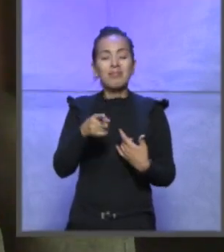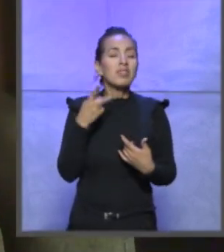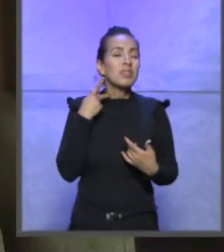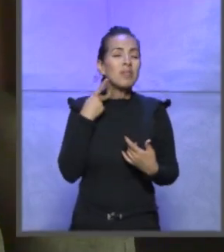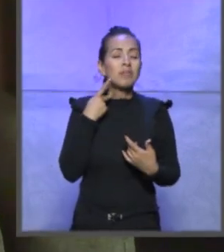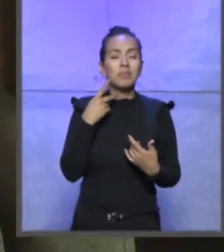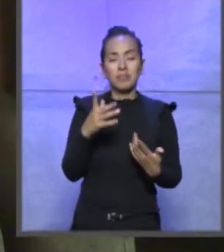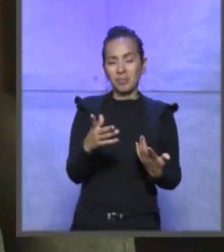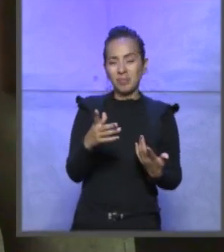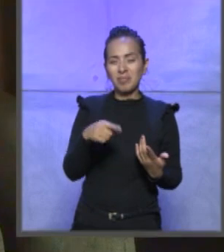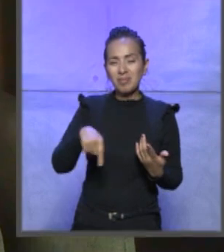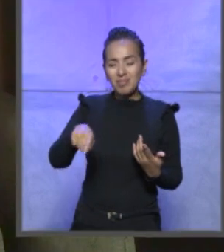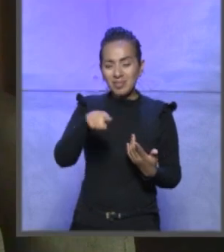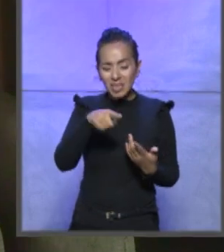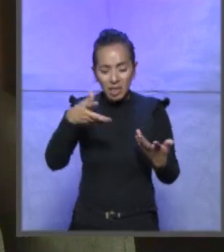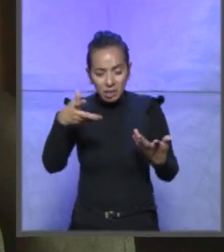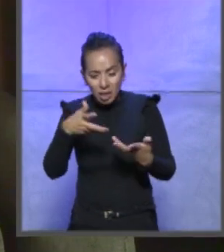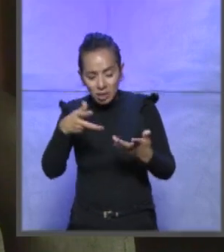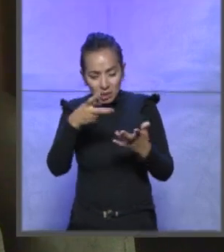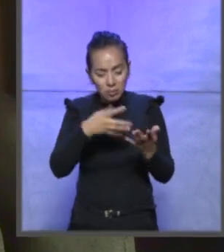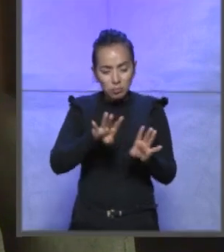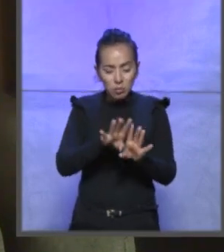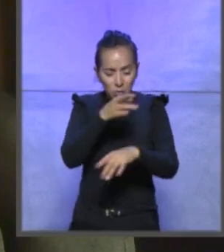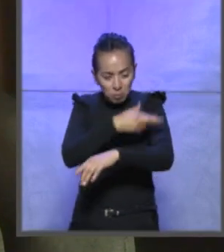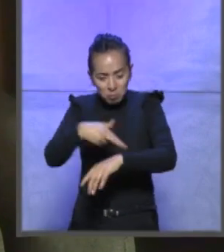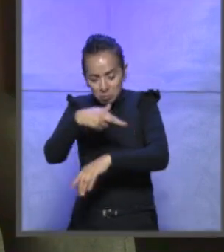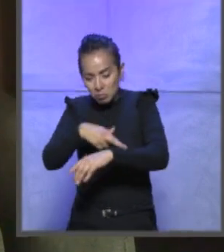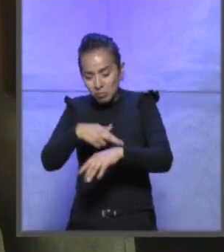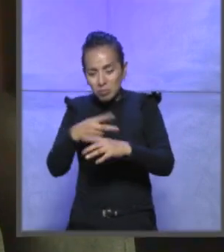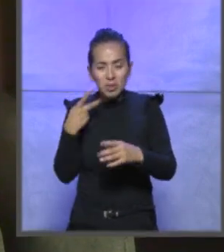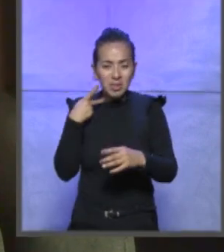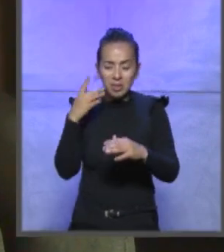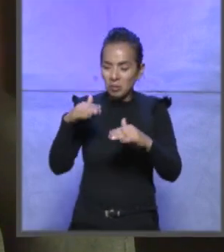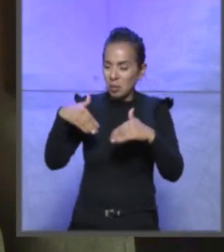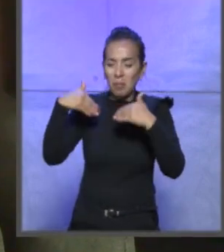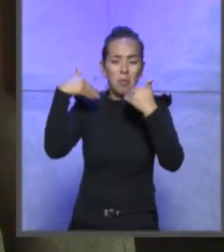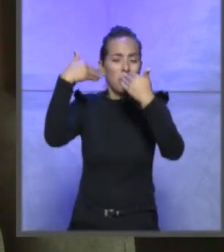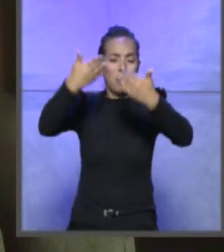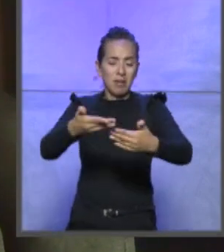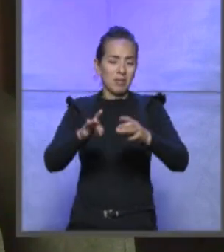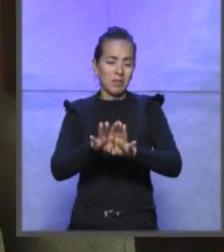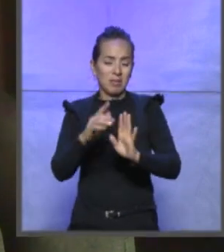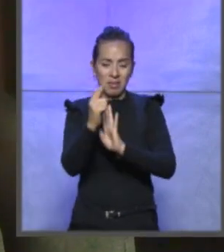pragmática, en la parte del hacer política fuera del marco